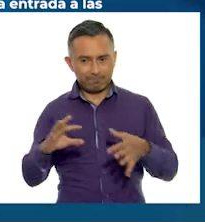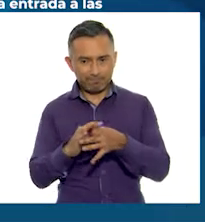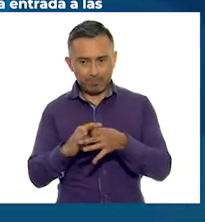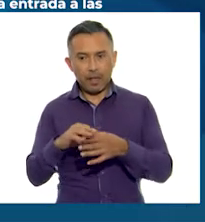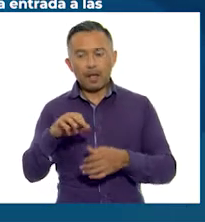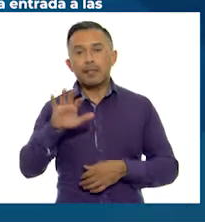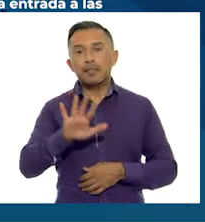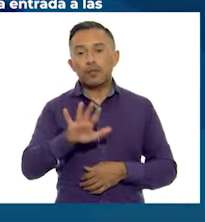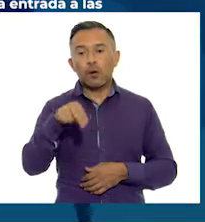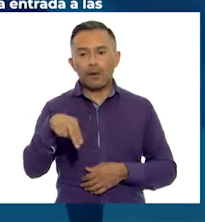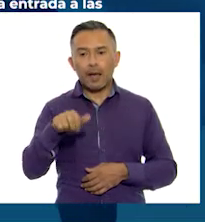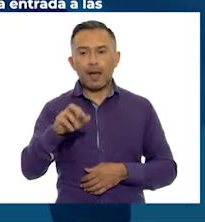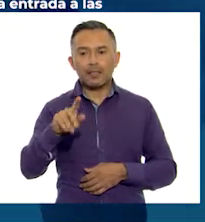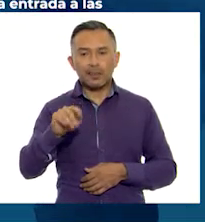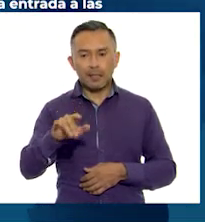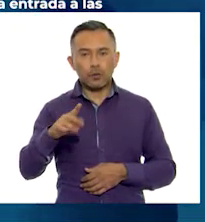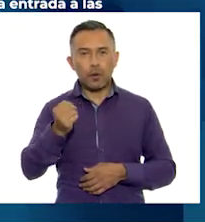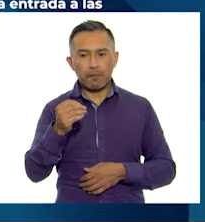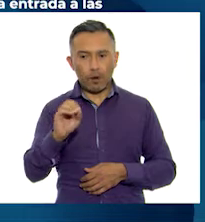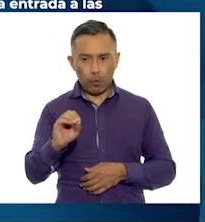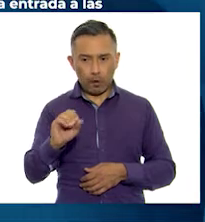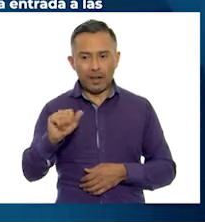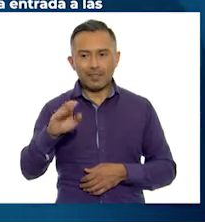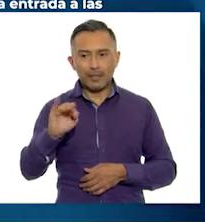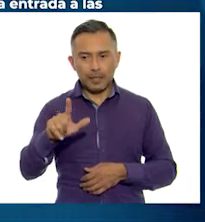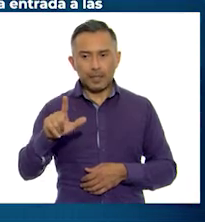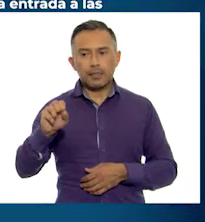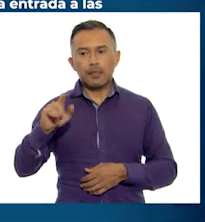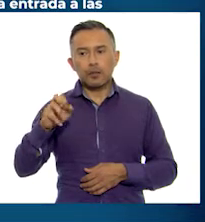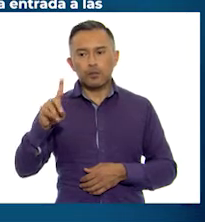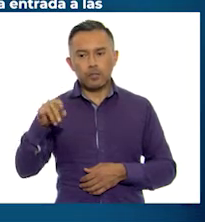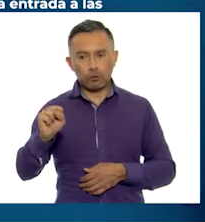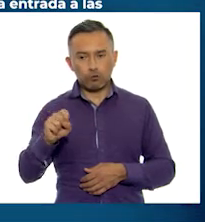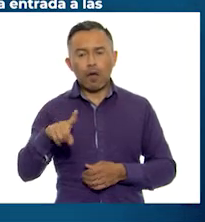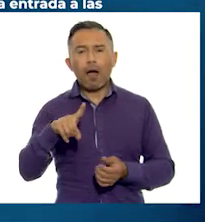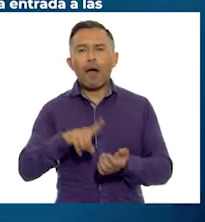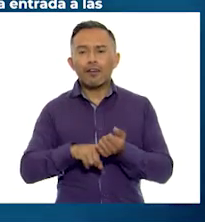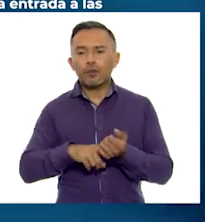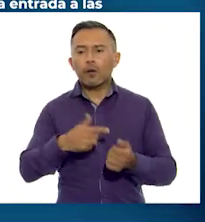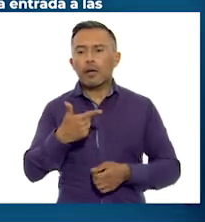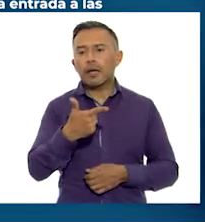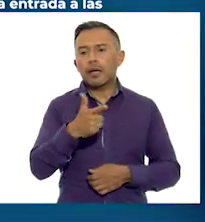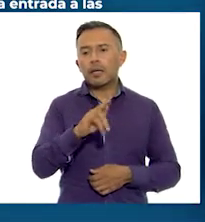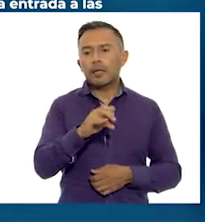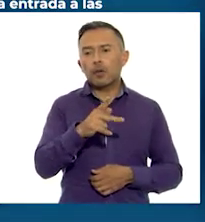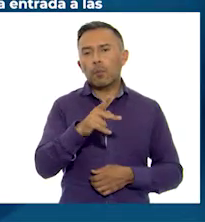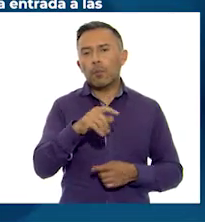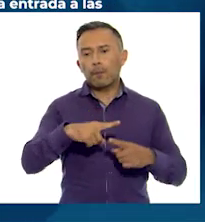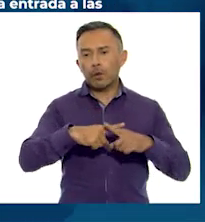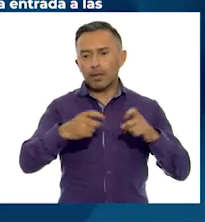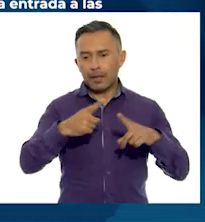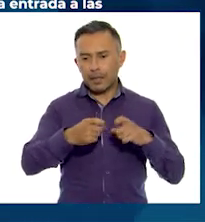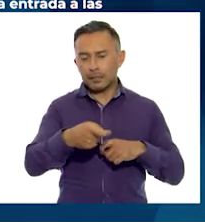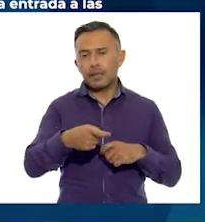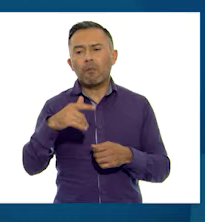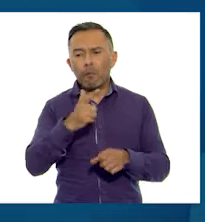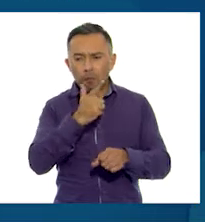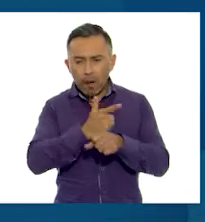más por las proteínas del huésped en el llamado sitio S2, ubicado inmediatamente aguas arriba del péptido de